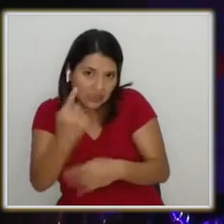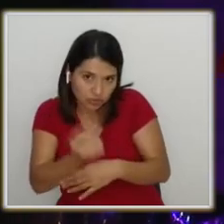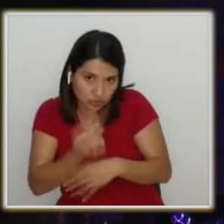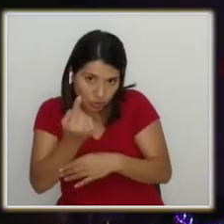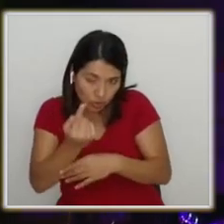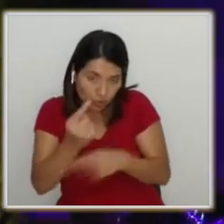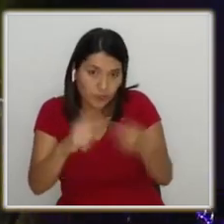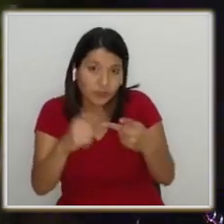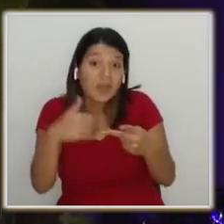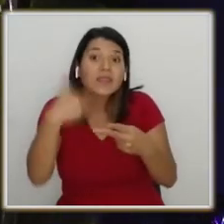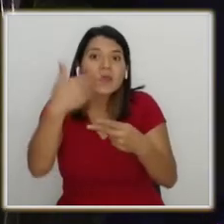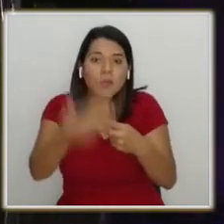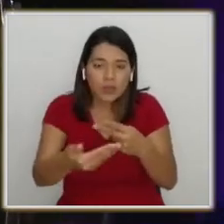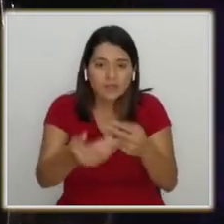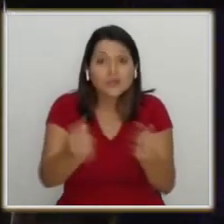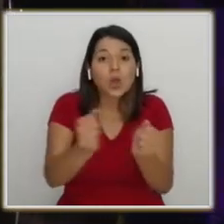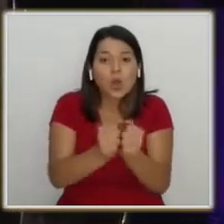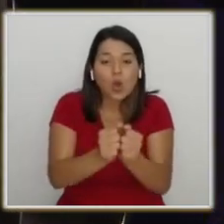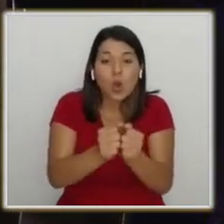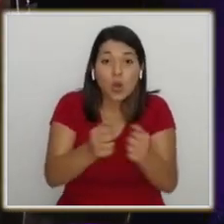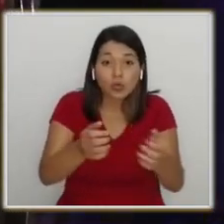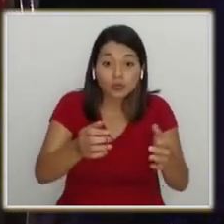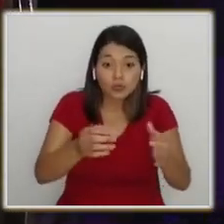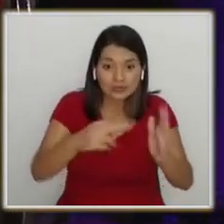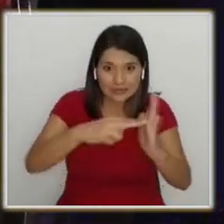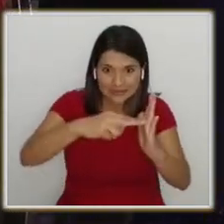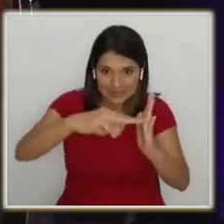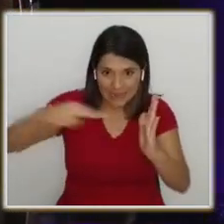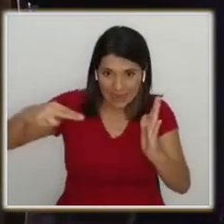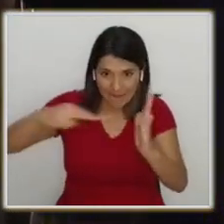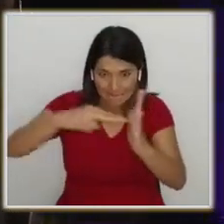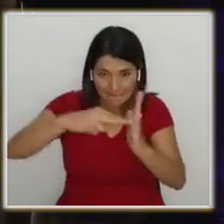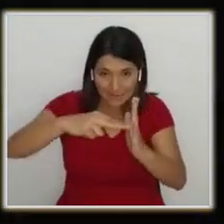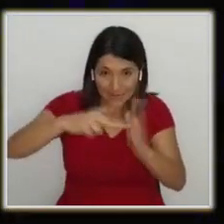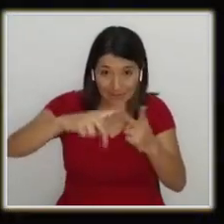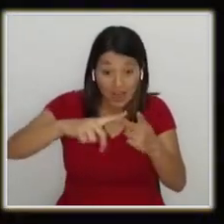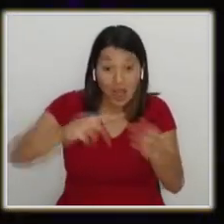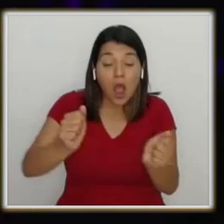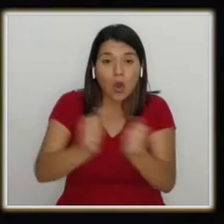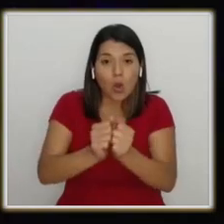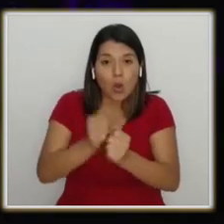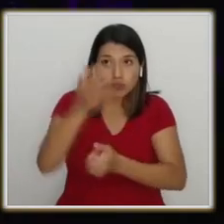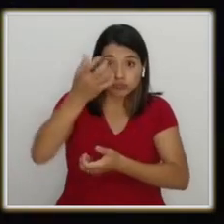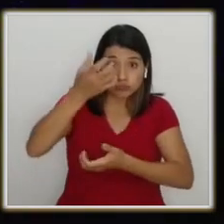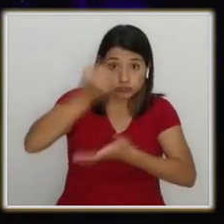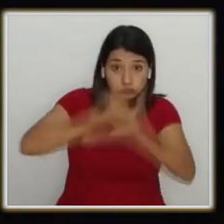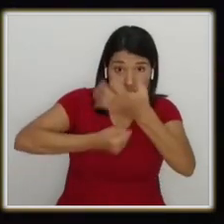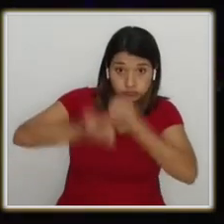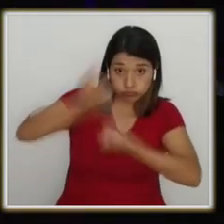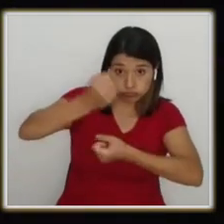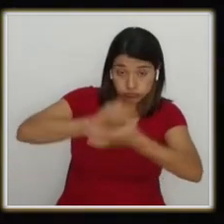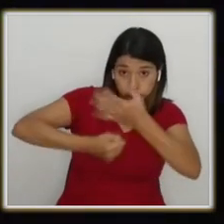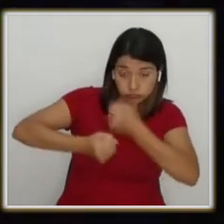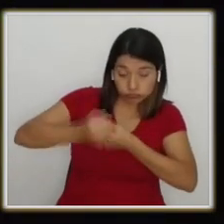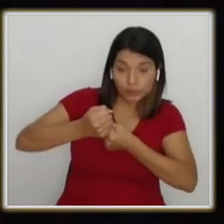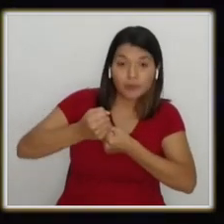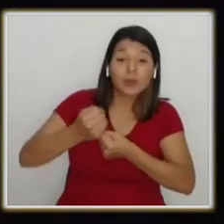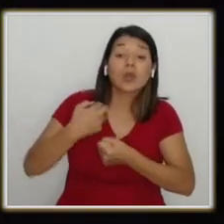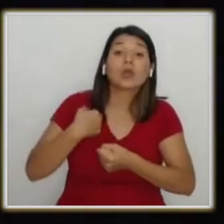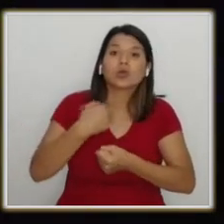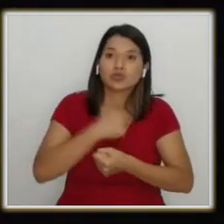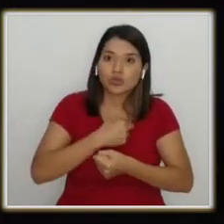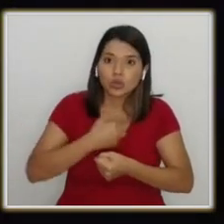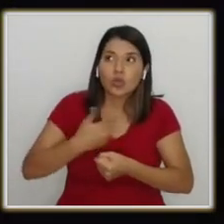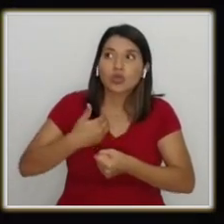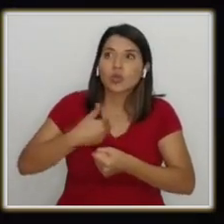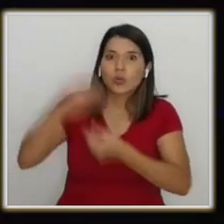en férulas, con cuerdas, empezamos a sacar las personas. Tuvimos que llevar equipo de